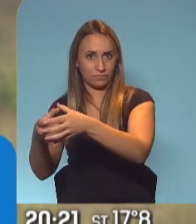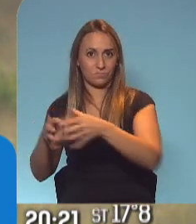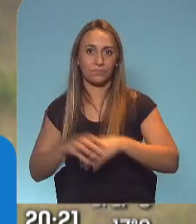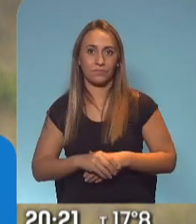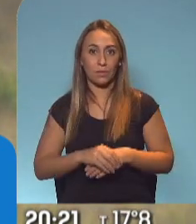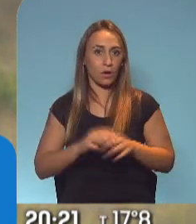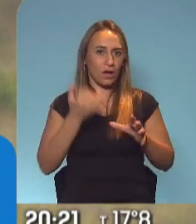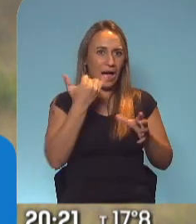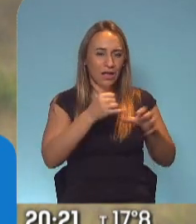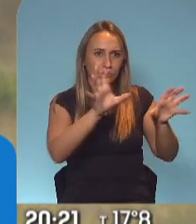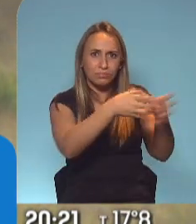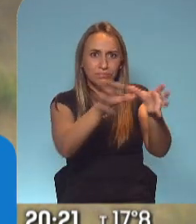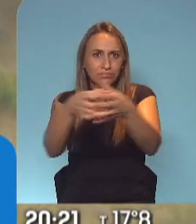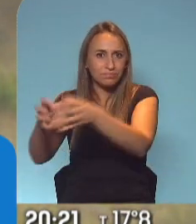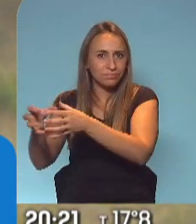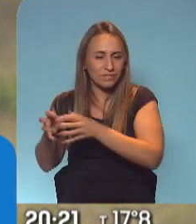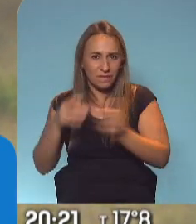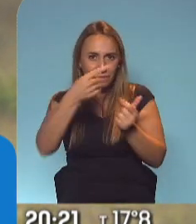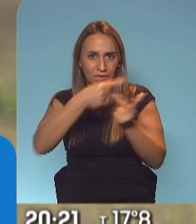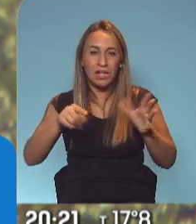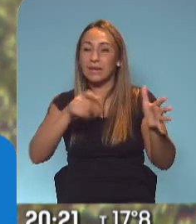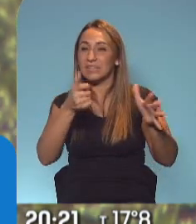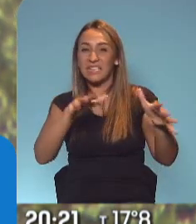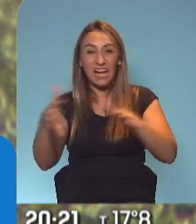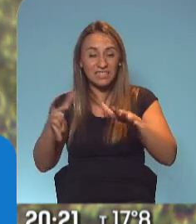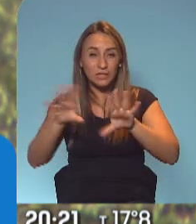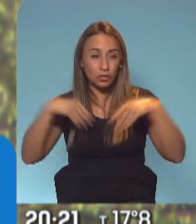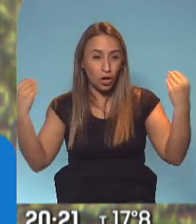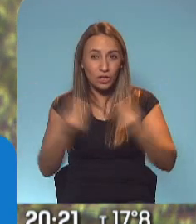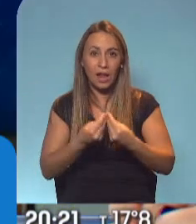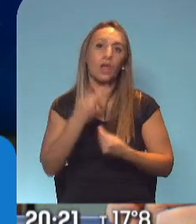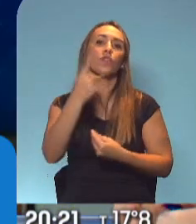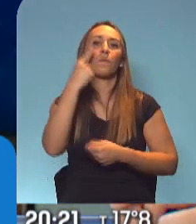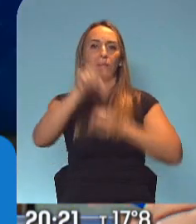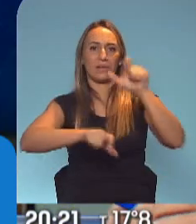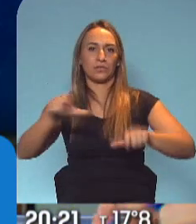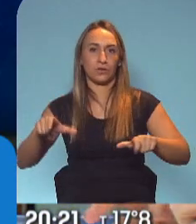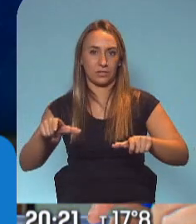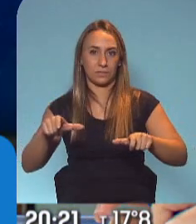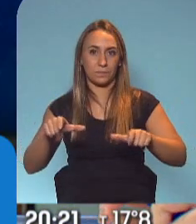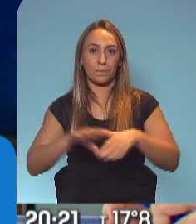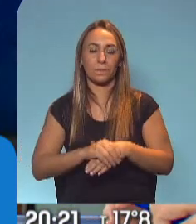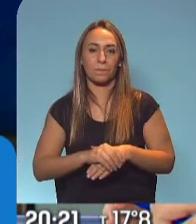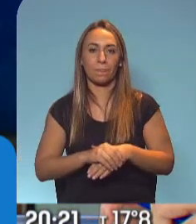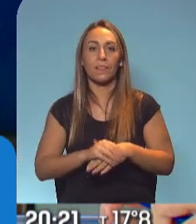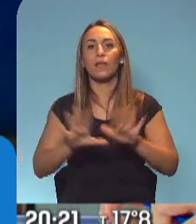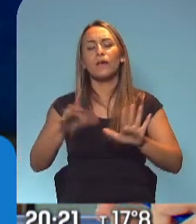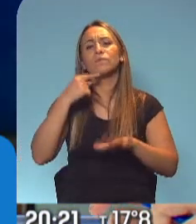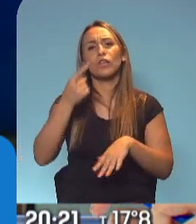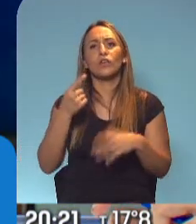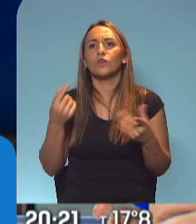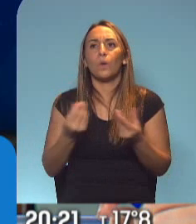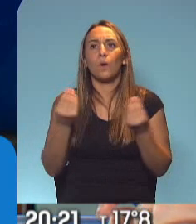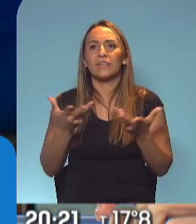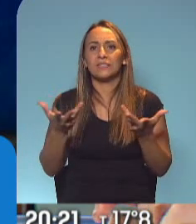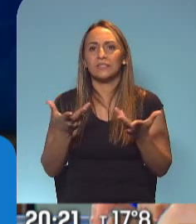Bien, de manera tal que son más o menos sí. 2.000 casos. Claro, casi 2.000 casos. ¿Y qué tienen que hacer, cómo tienen que